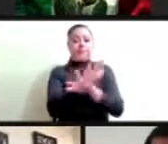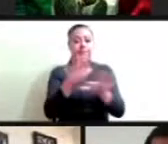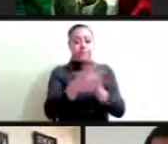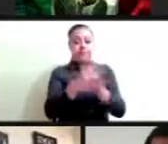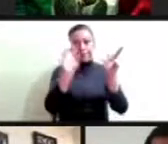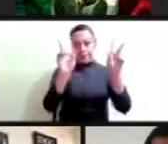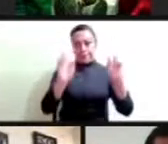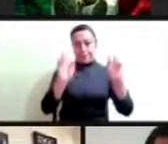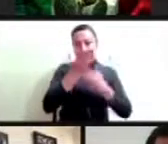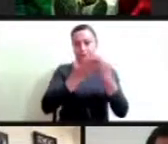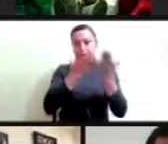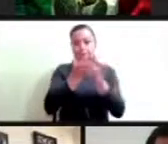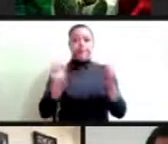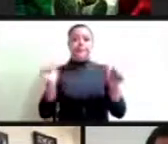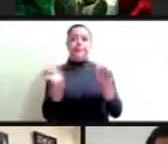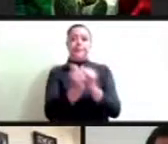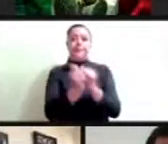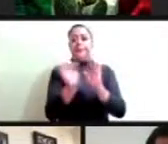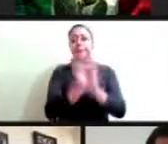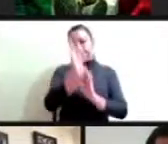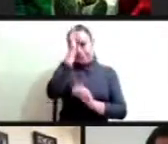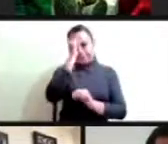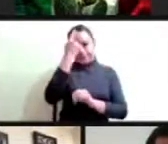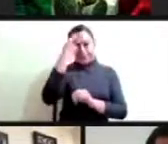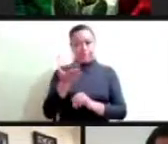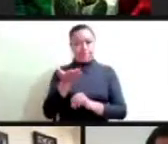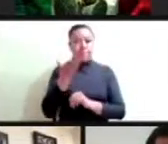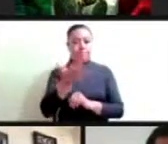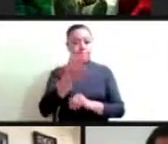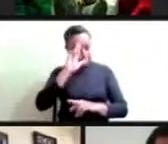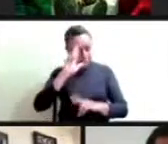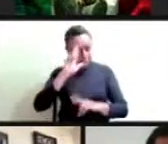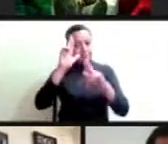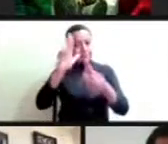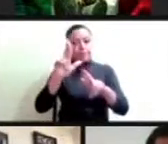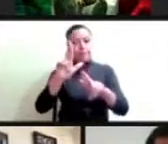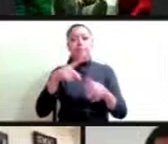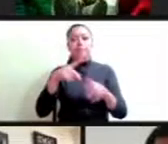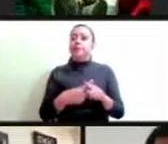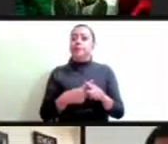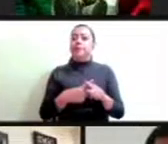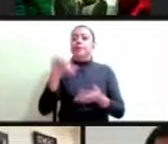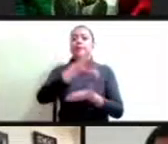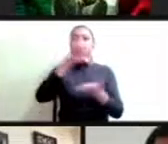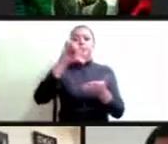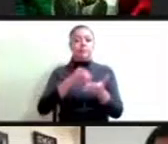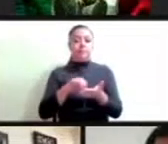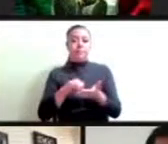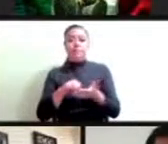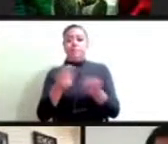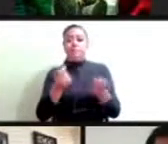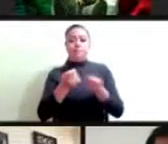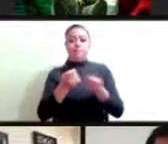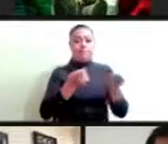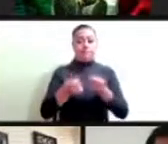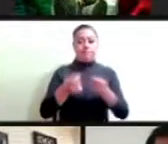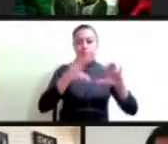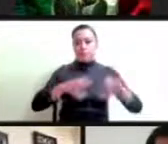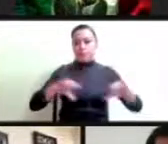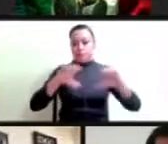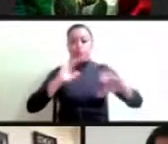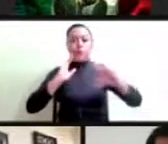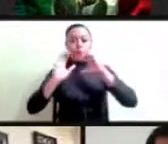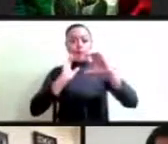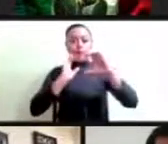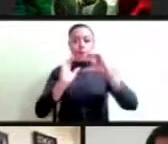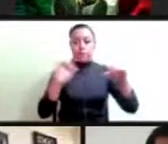con punto de acuerdo por la cual se solicita respetuosamente al Centro de Comando, Control, Cómputo, Comunicaciones y Contacto